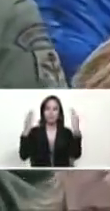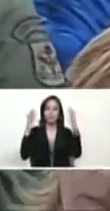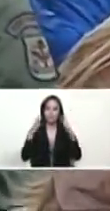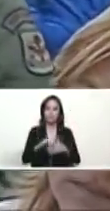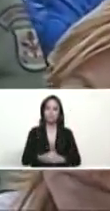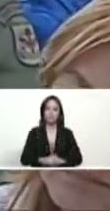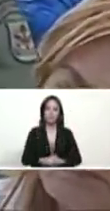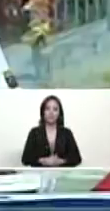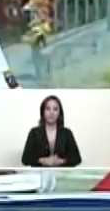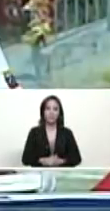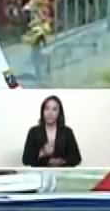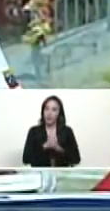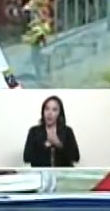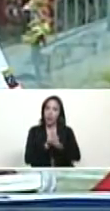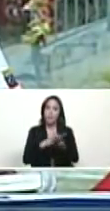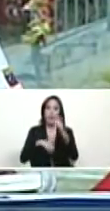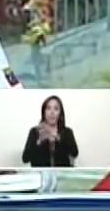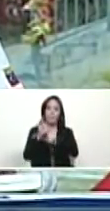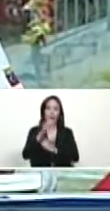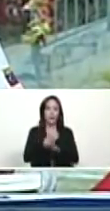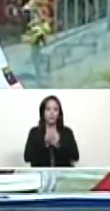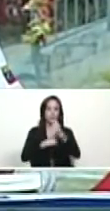nuestra patria amada y sagrada.